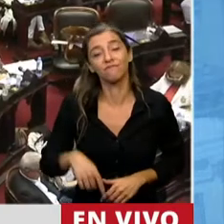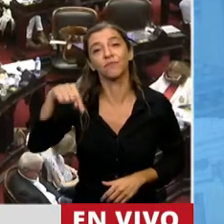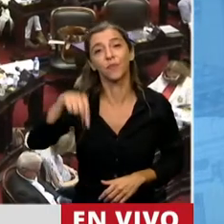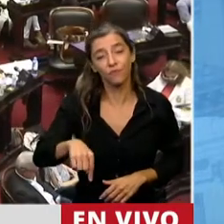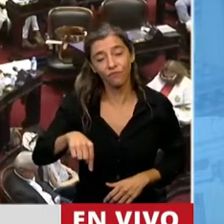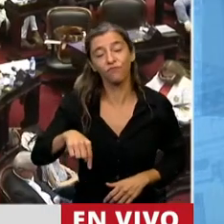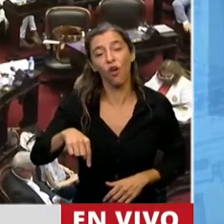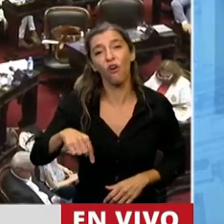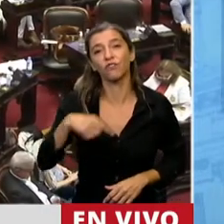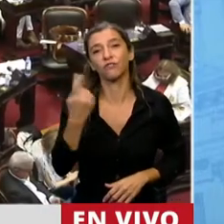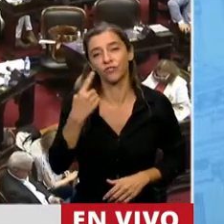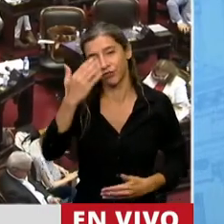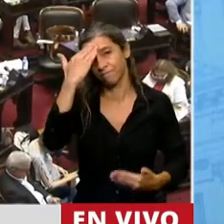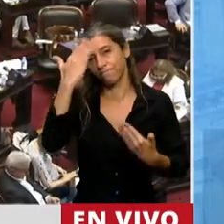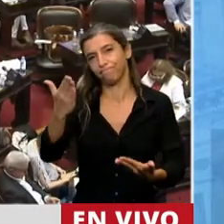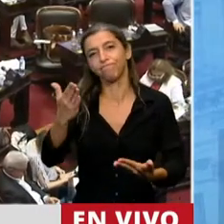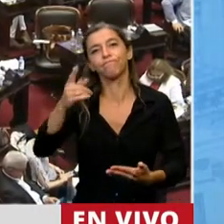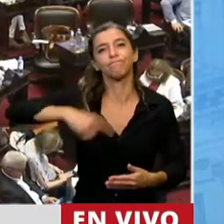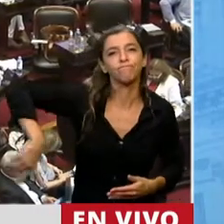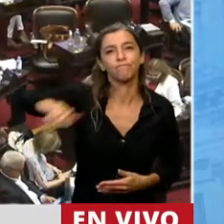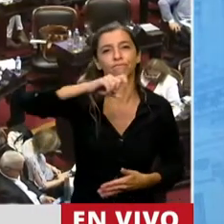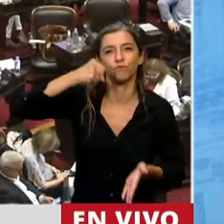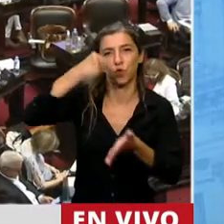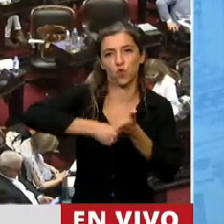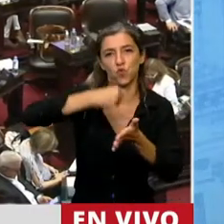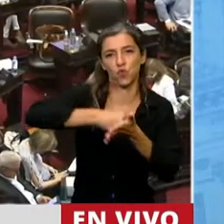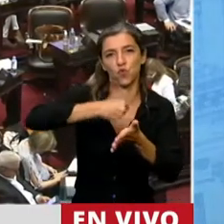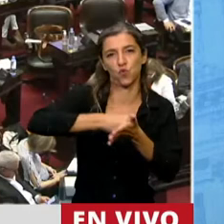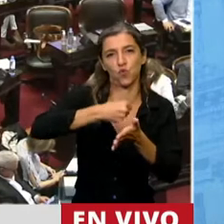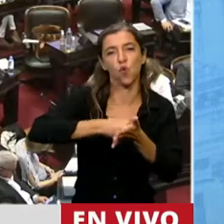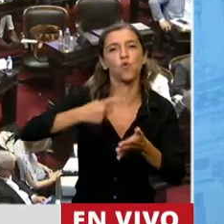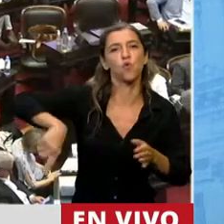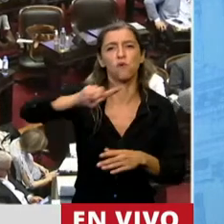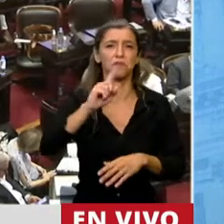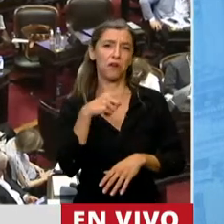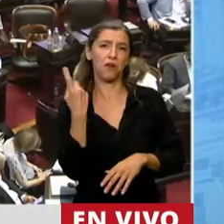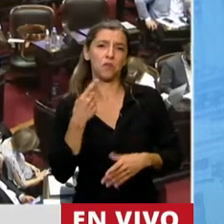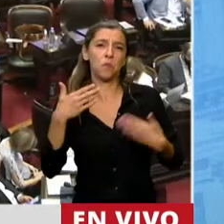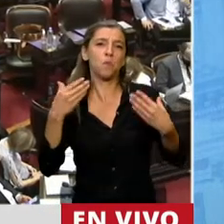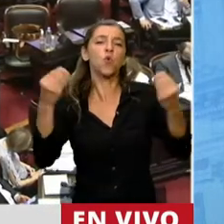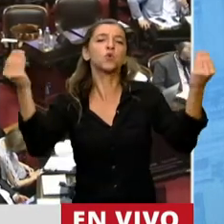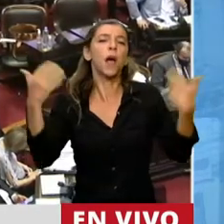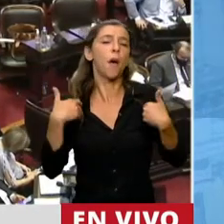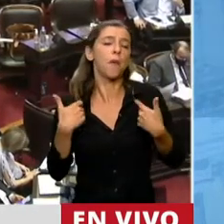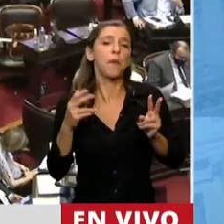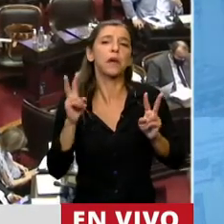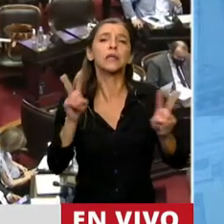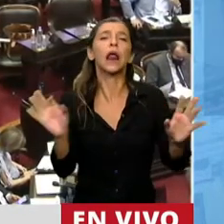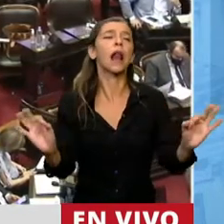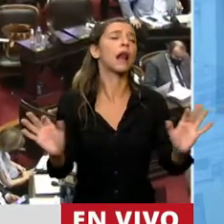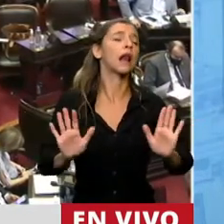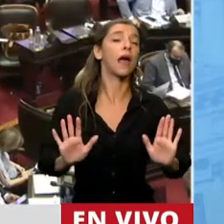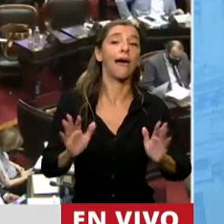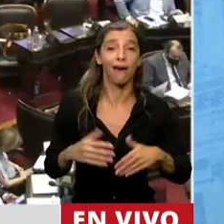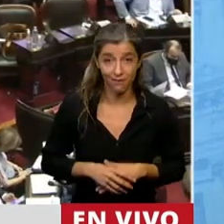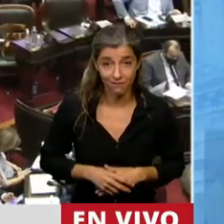esa lucha, tantas veces negada e invisibilizada. Homenajeamos a esos trabajadores